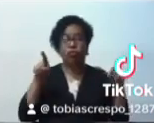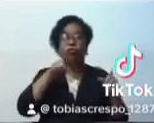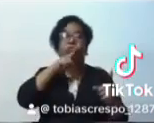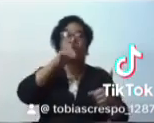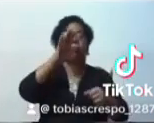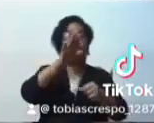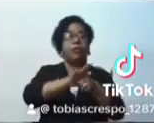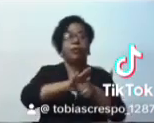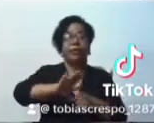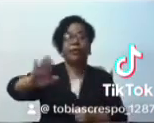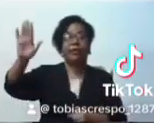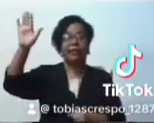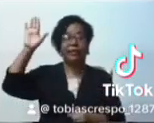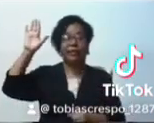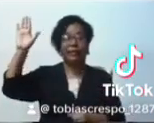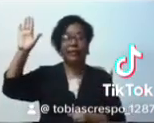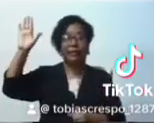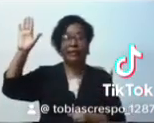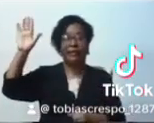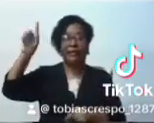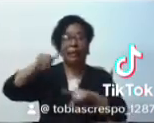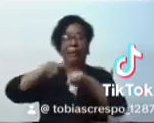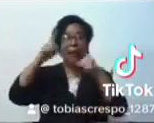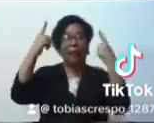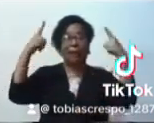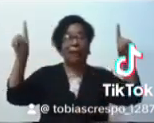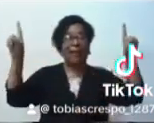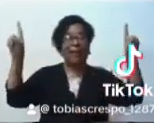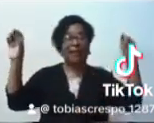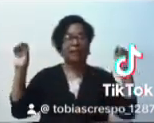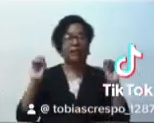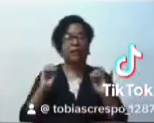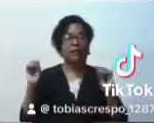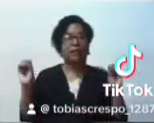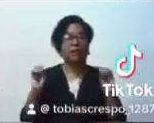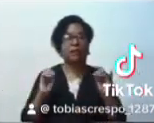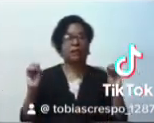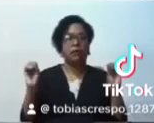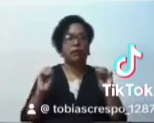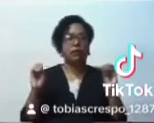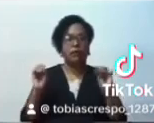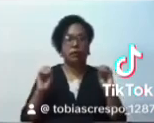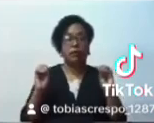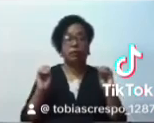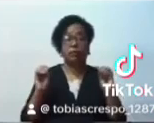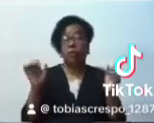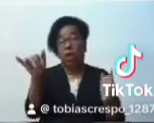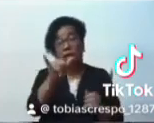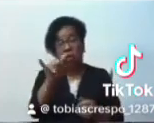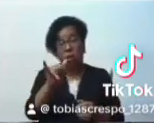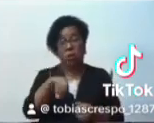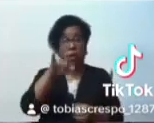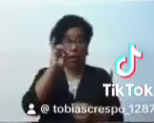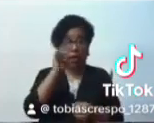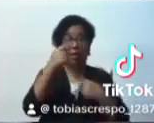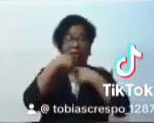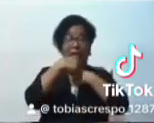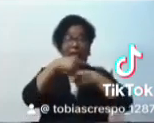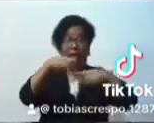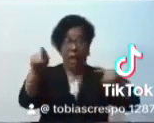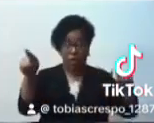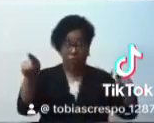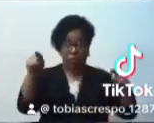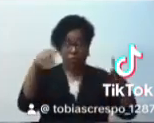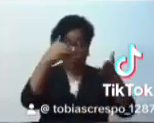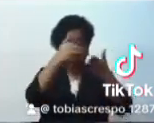promesas incumplidas y de no resolver nada, no ha sido explicado de manera detallada a la ciudadanía. ¿Y por qué